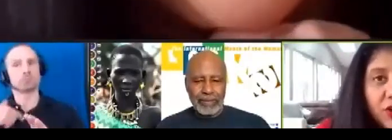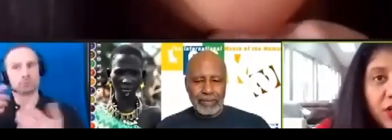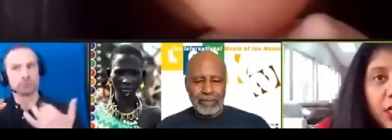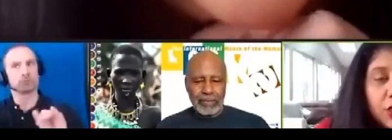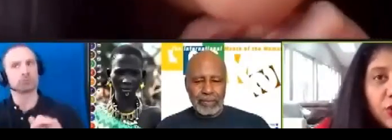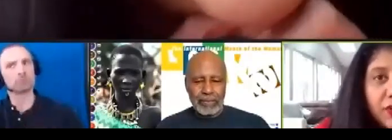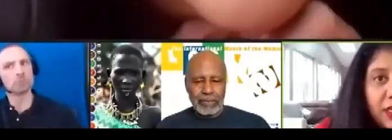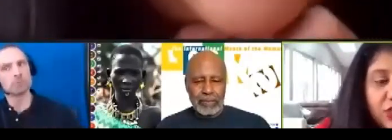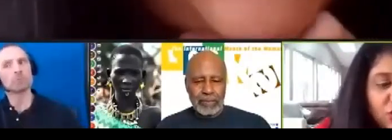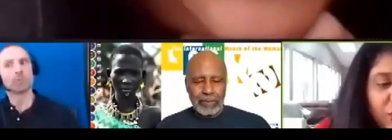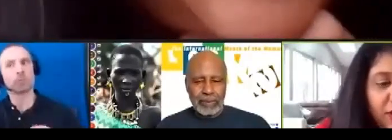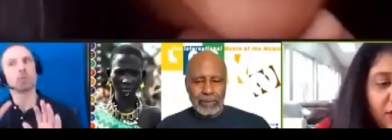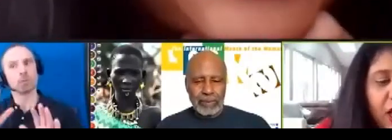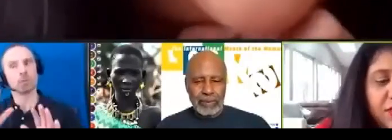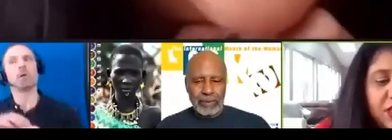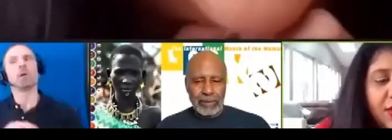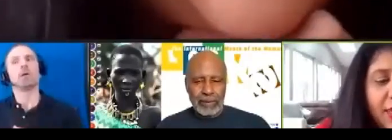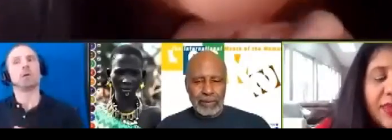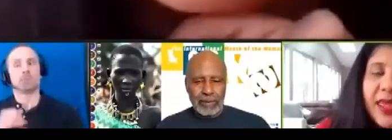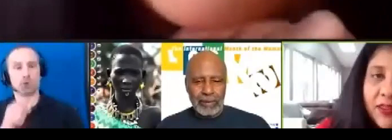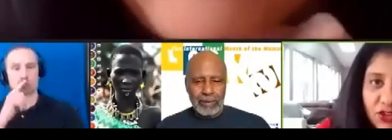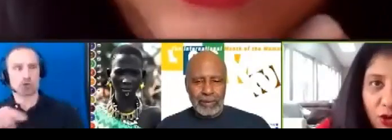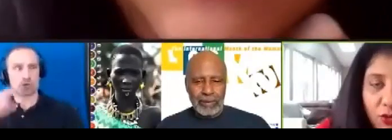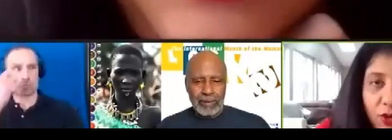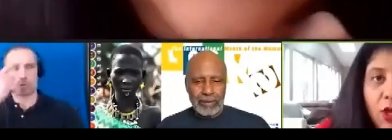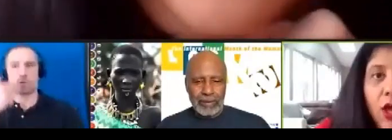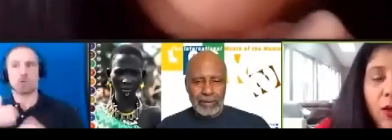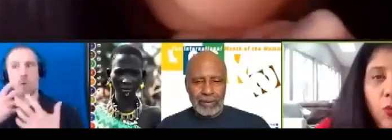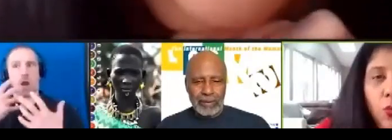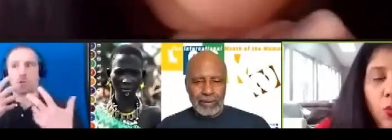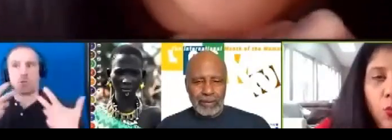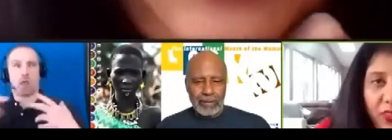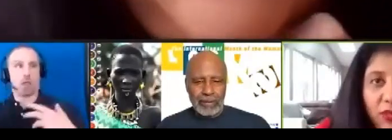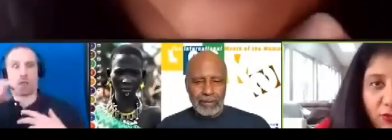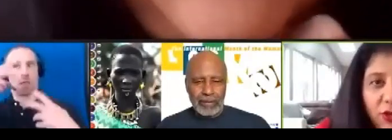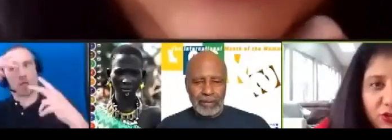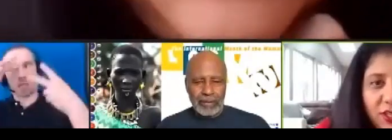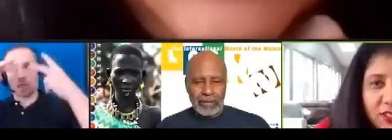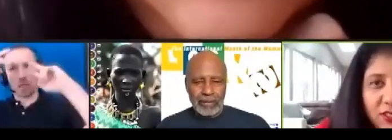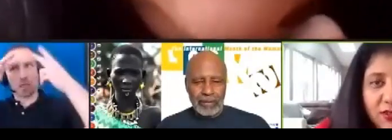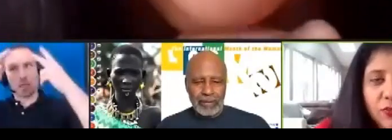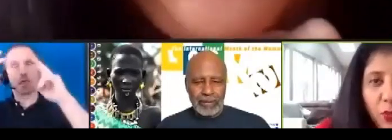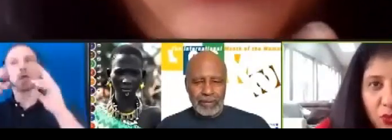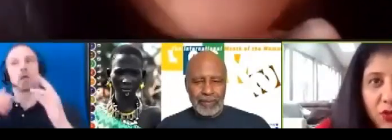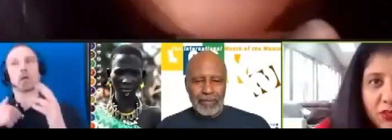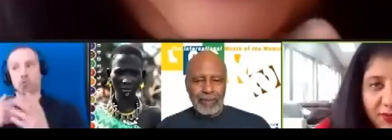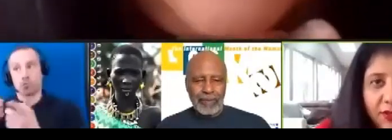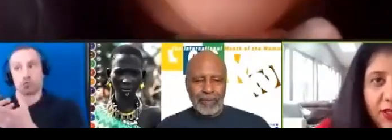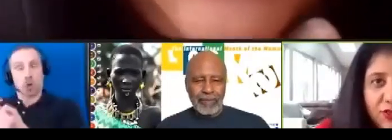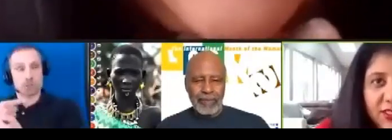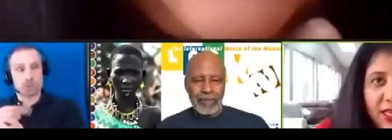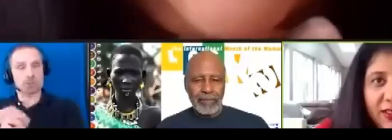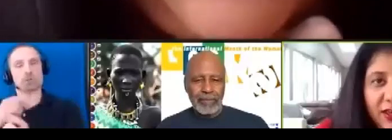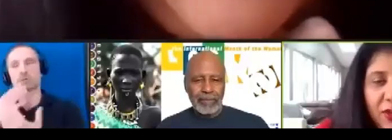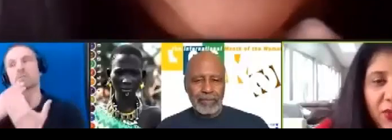vamos a asegurarnos que vamos a clarificar cualquiera información o que se dieron le damos